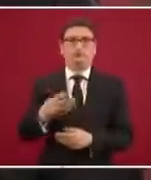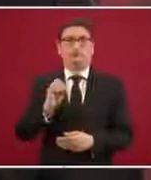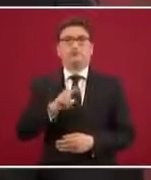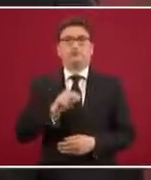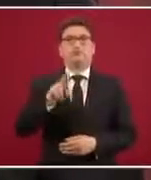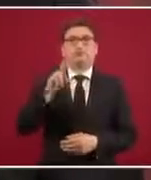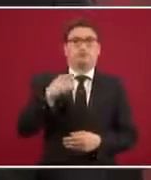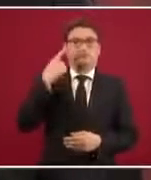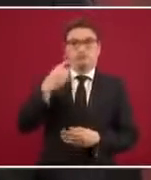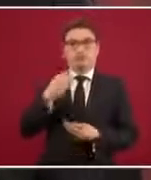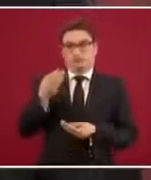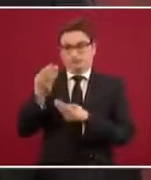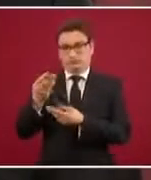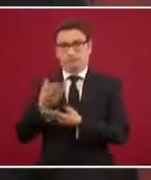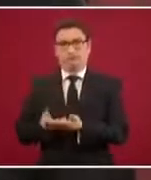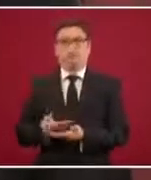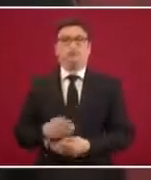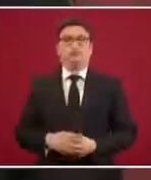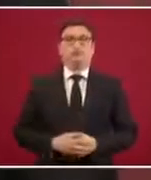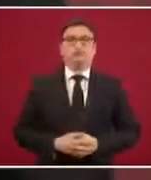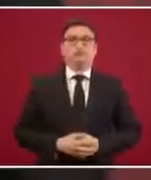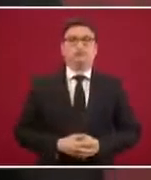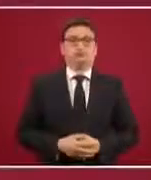ONU sobre este tema.